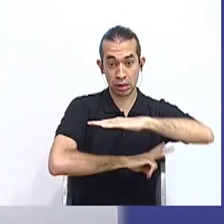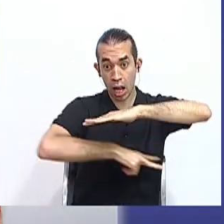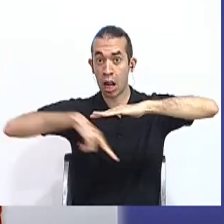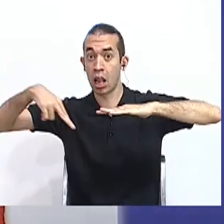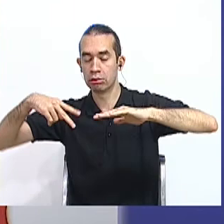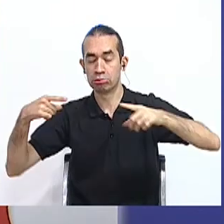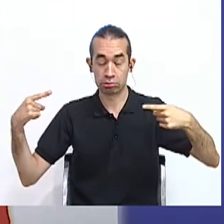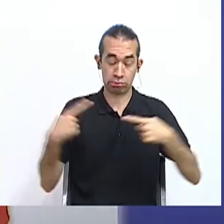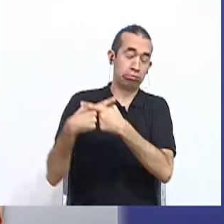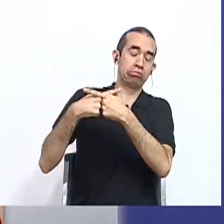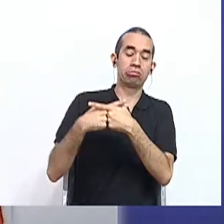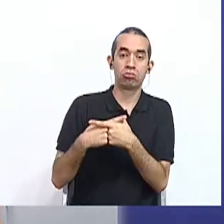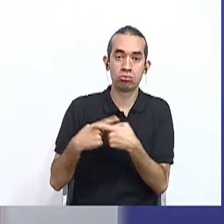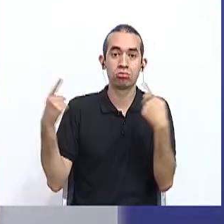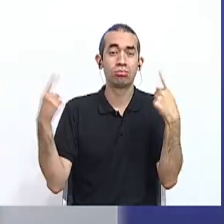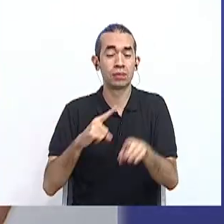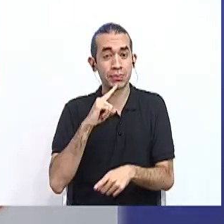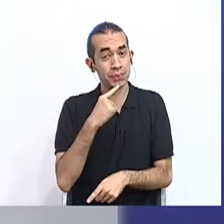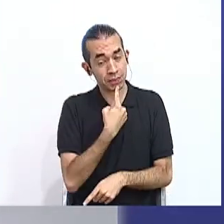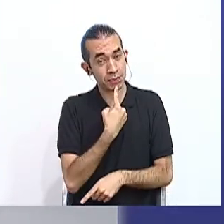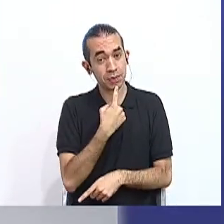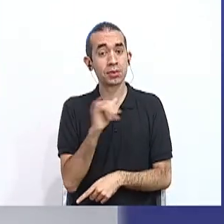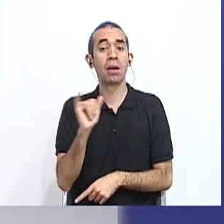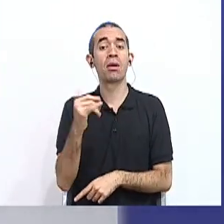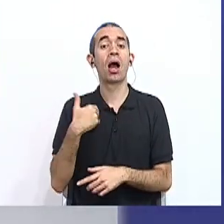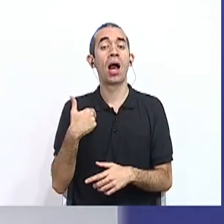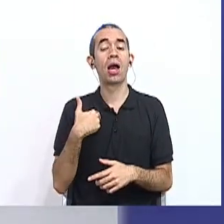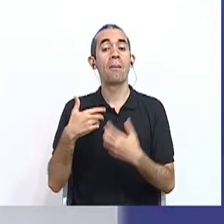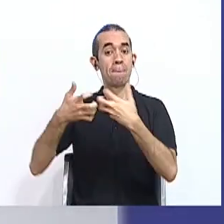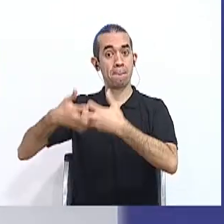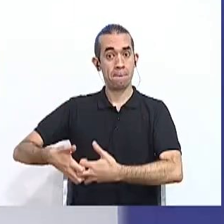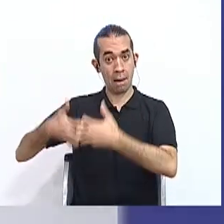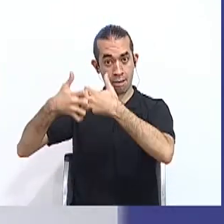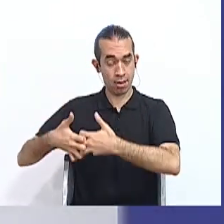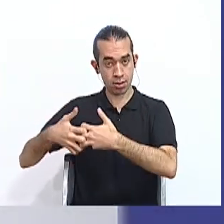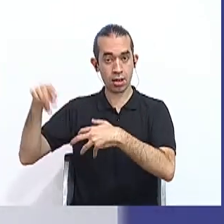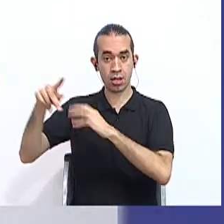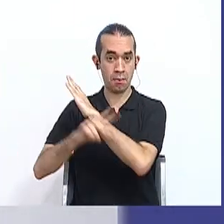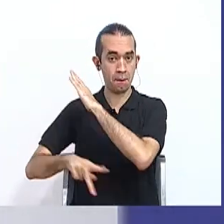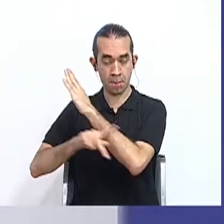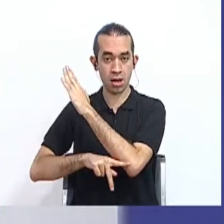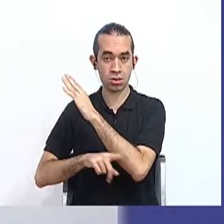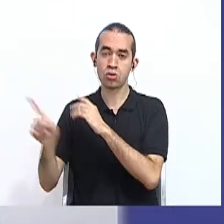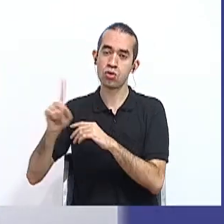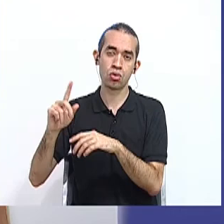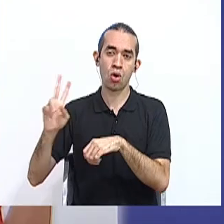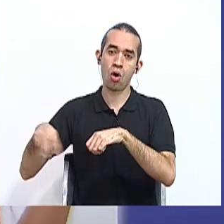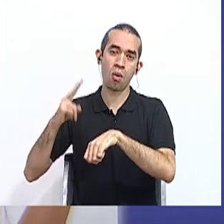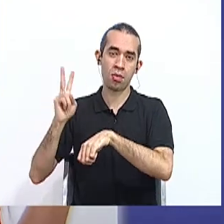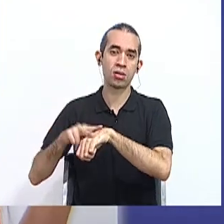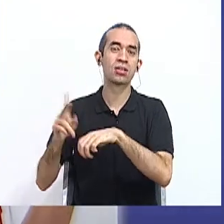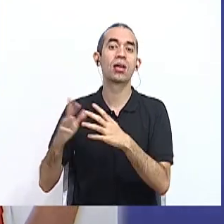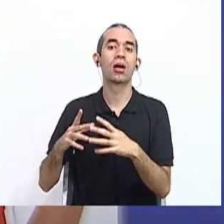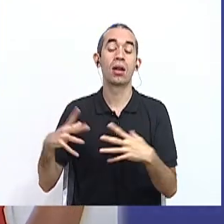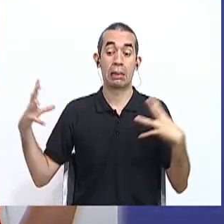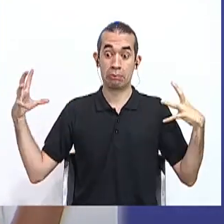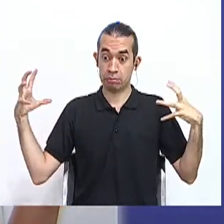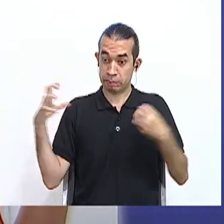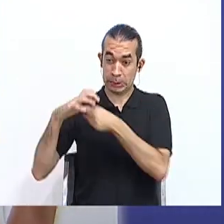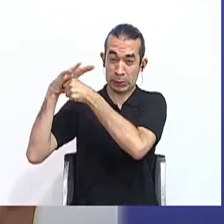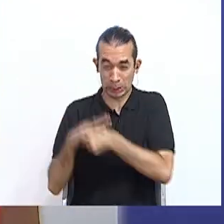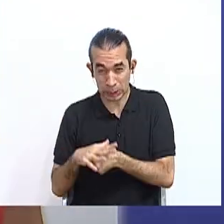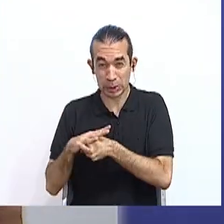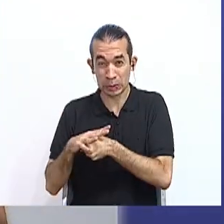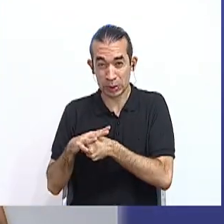serias consecuencias. Y existen máquinas en nuestro país, pero él decía que no son muy comunes, donde lo someten a altas presiones y